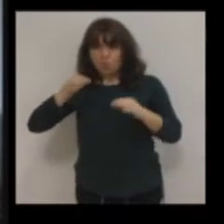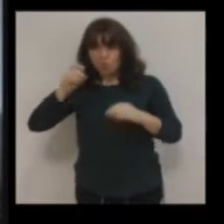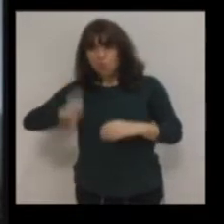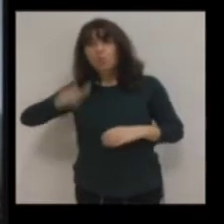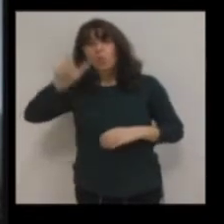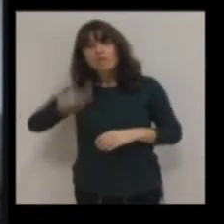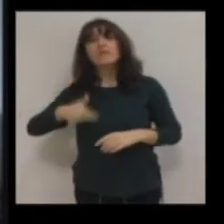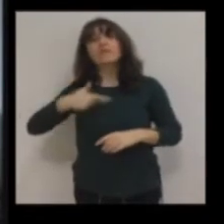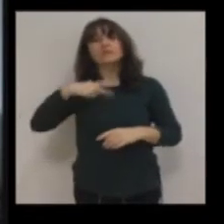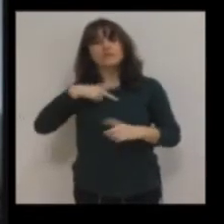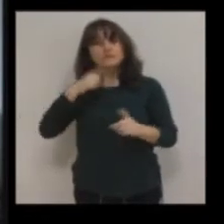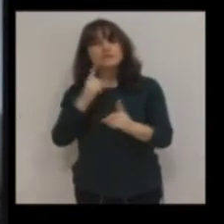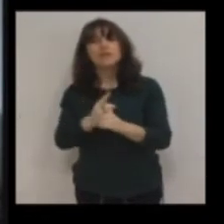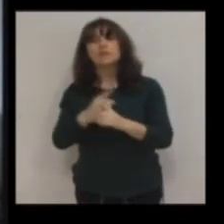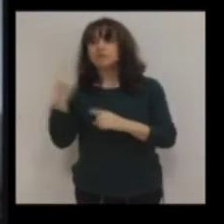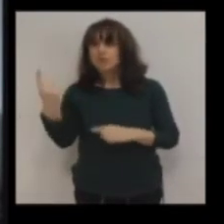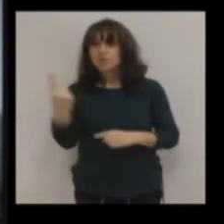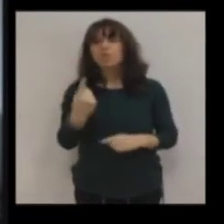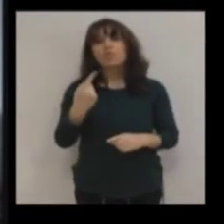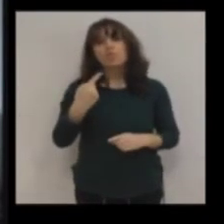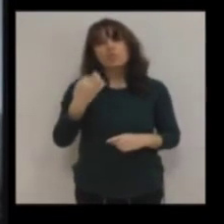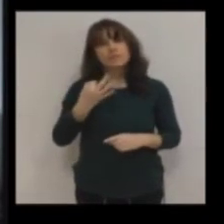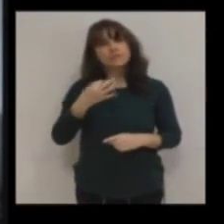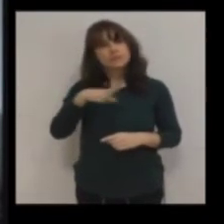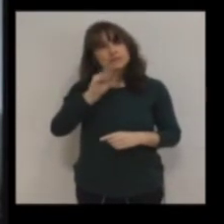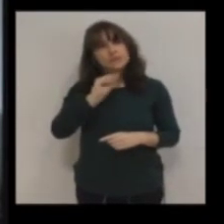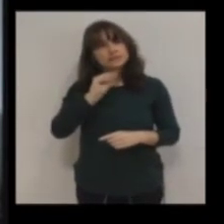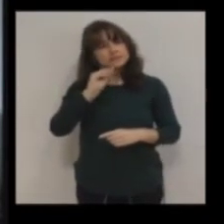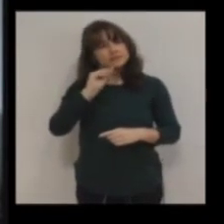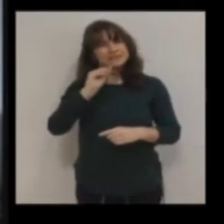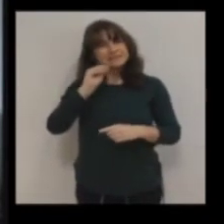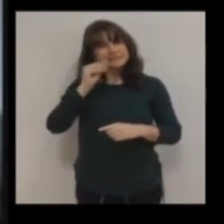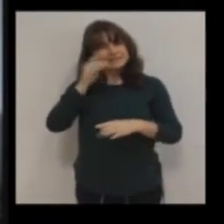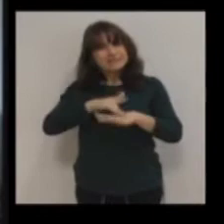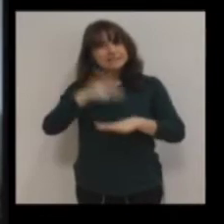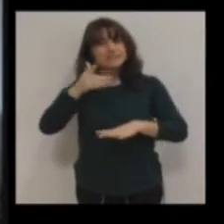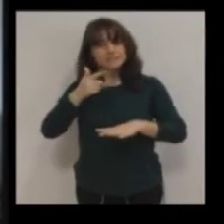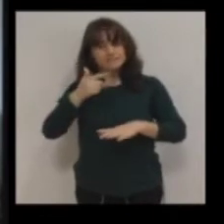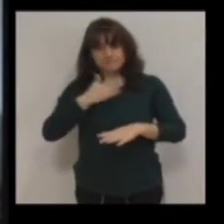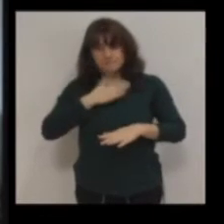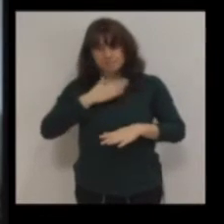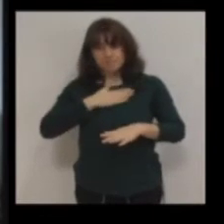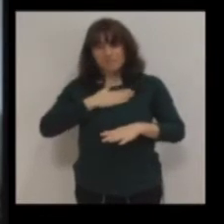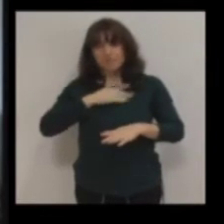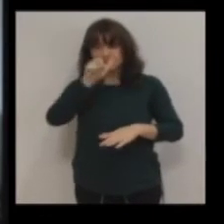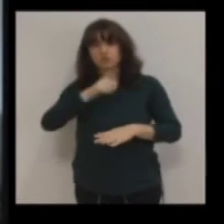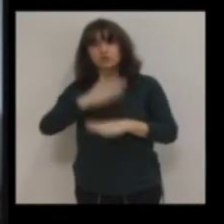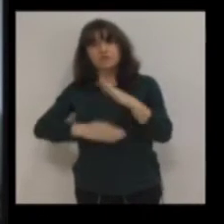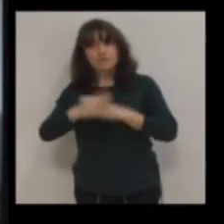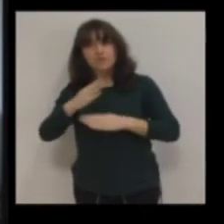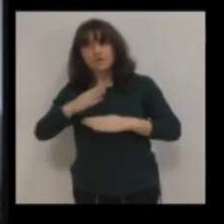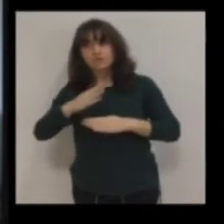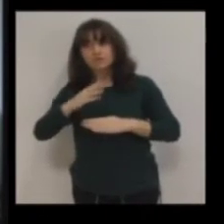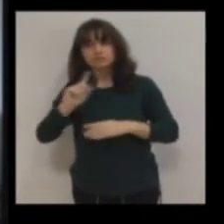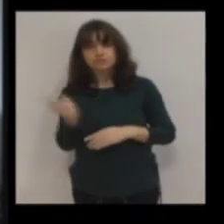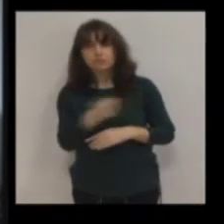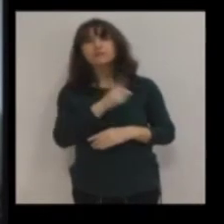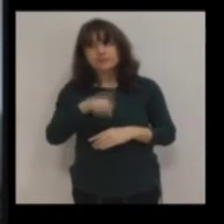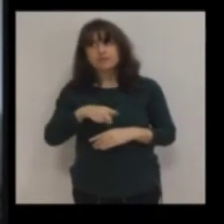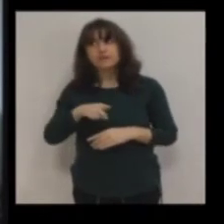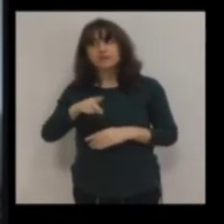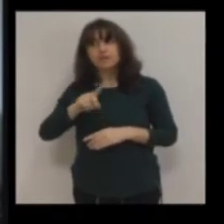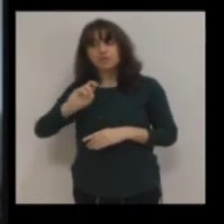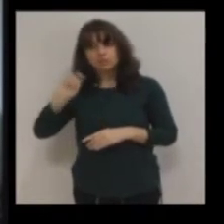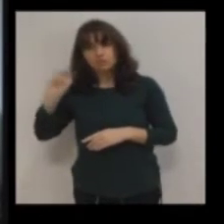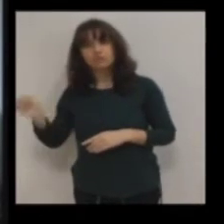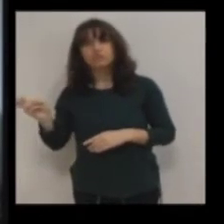también la sensibilidad propia, pero no solo de las personas con discapacidad, de todas. Y es verdad